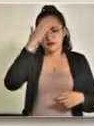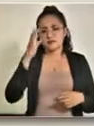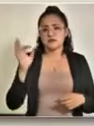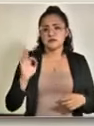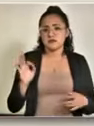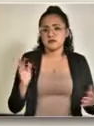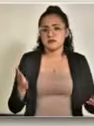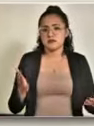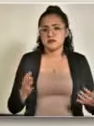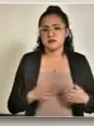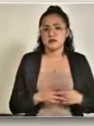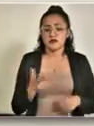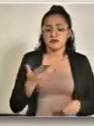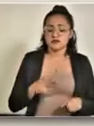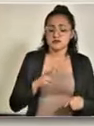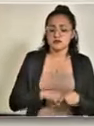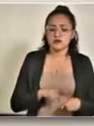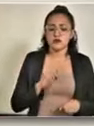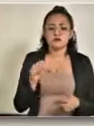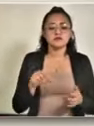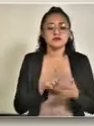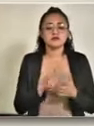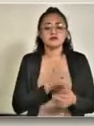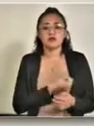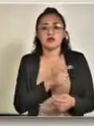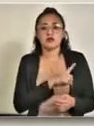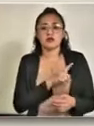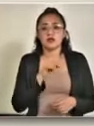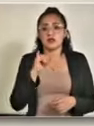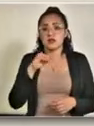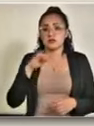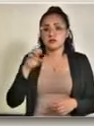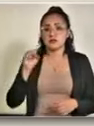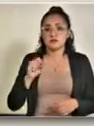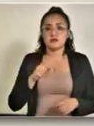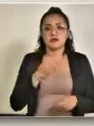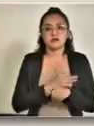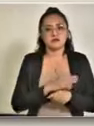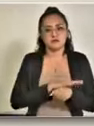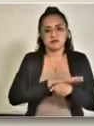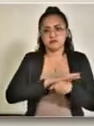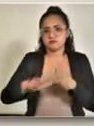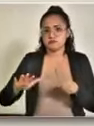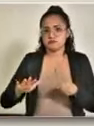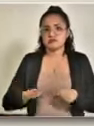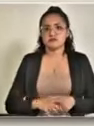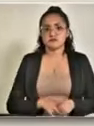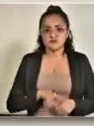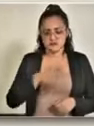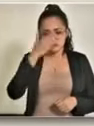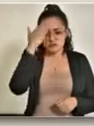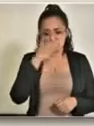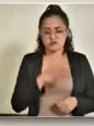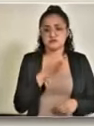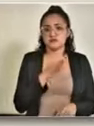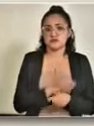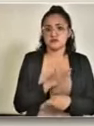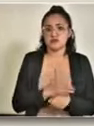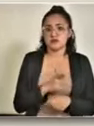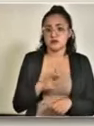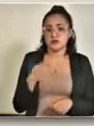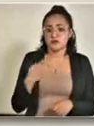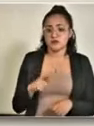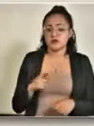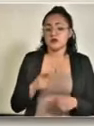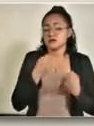incluso hospitales o centros de salud del IMSS están rebasados y no sé saber si el sistema